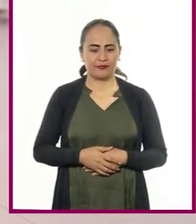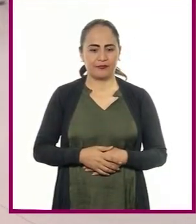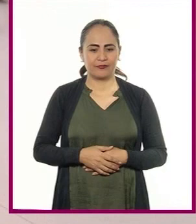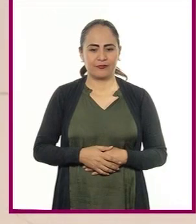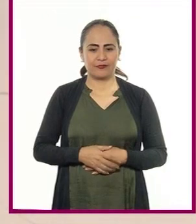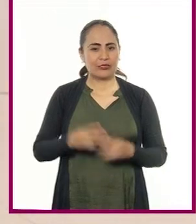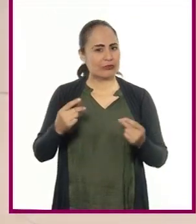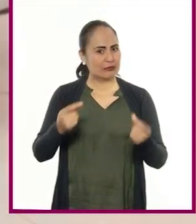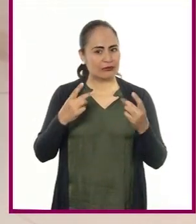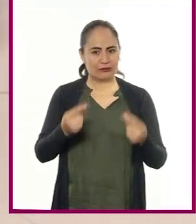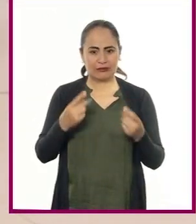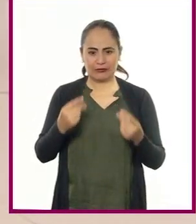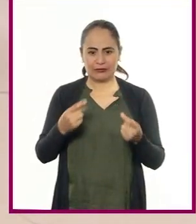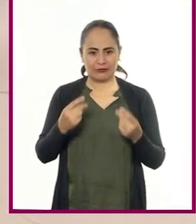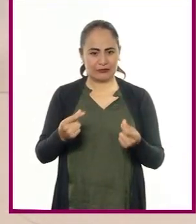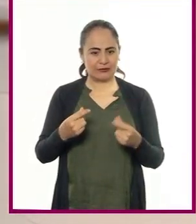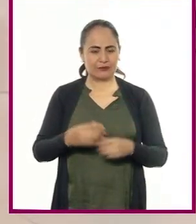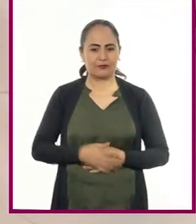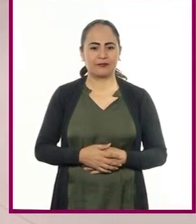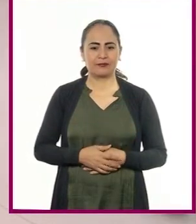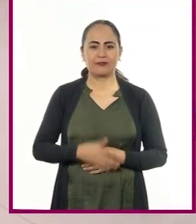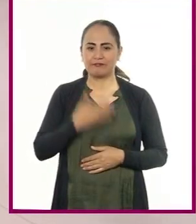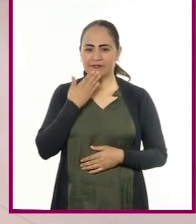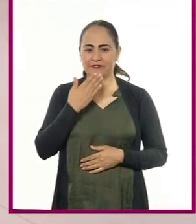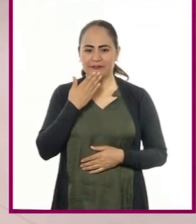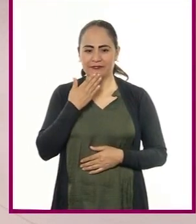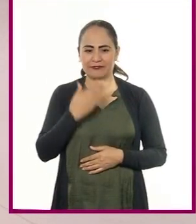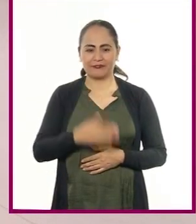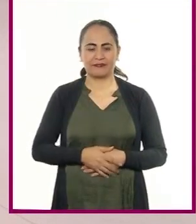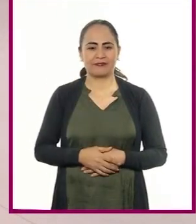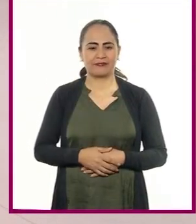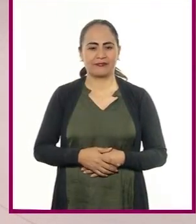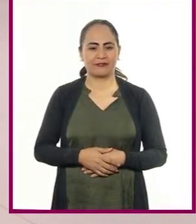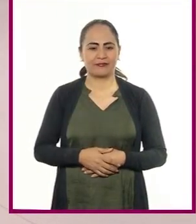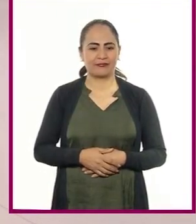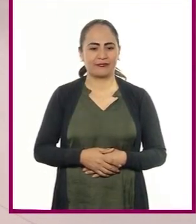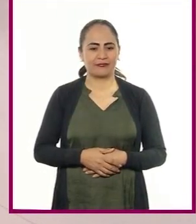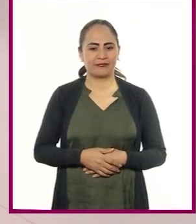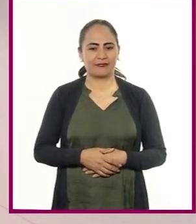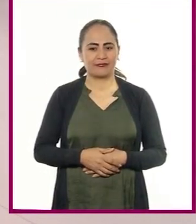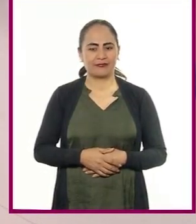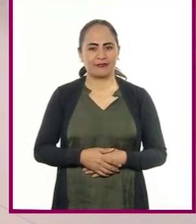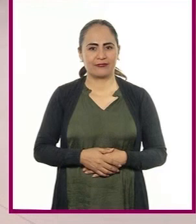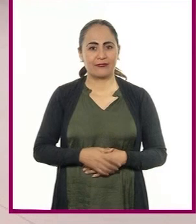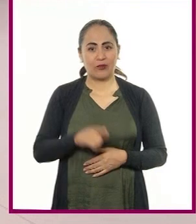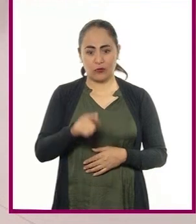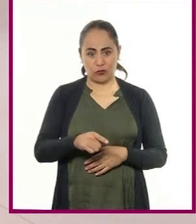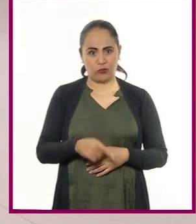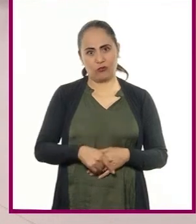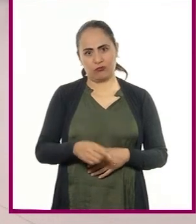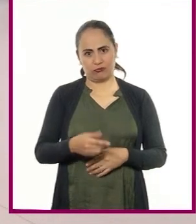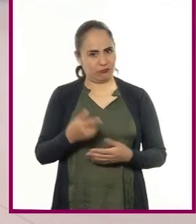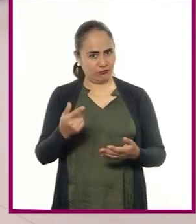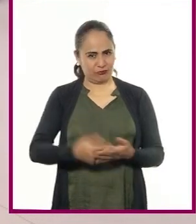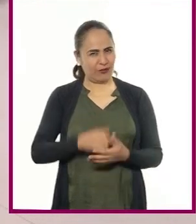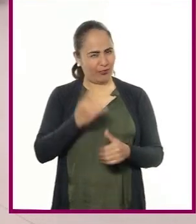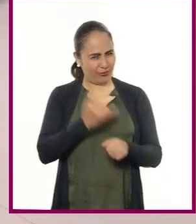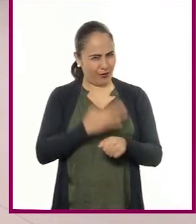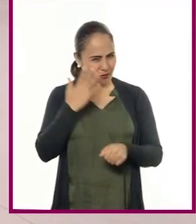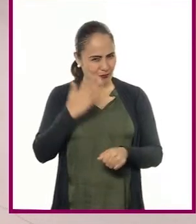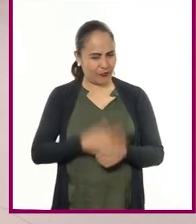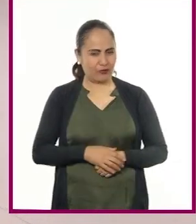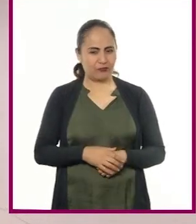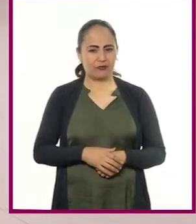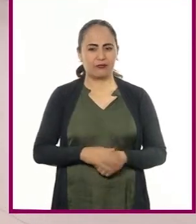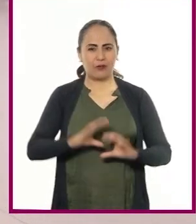Rápido, rápido, rápido, rápido. Bien, bien, bien, bien. Abrió la portería. No, usted la abrió más tarde antes que yo. Atentos que ahora va con balón. ¿Va con